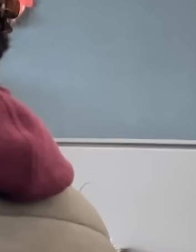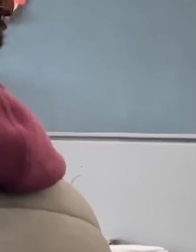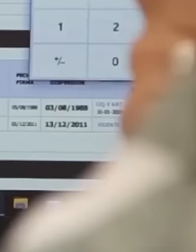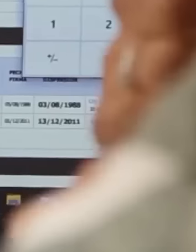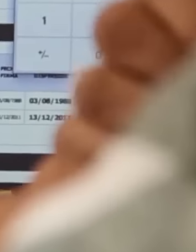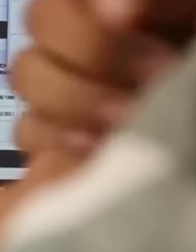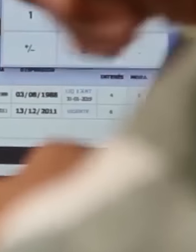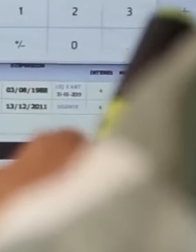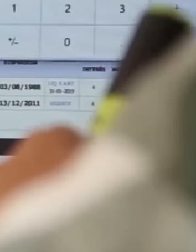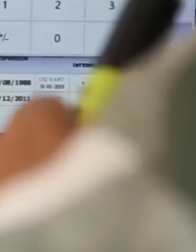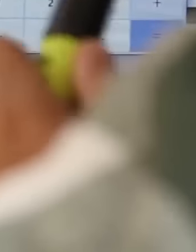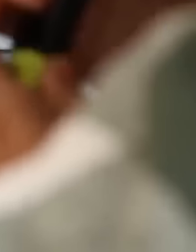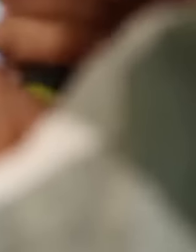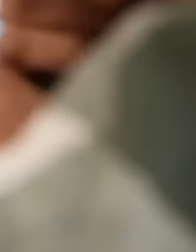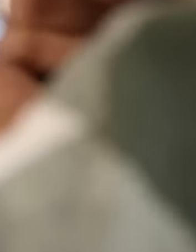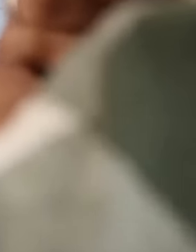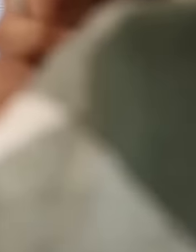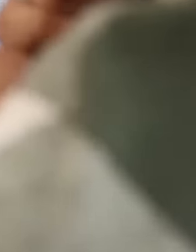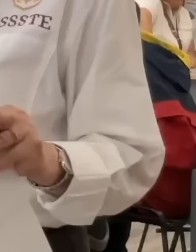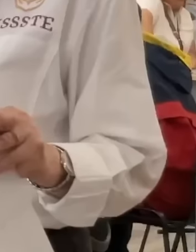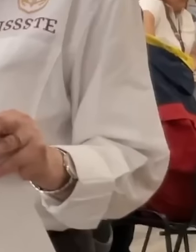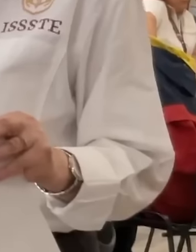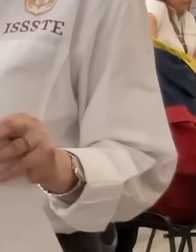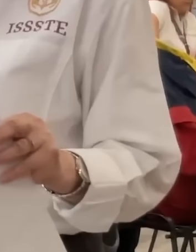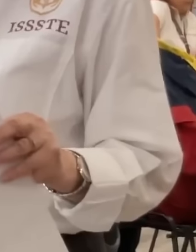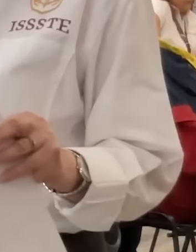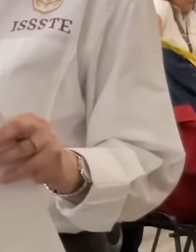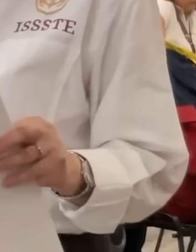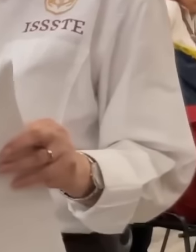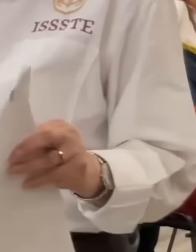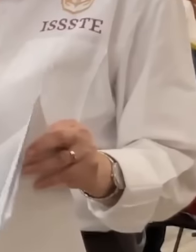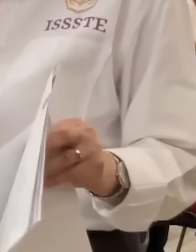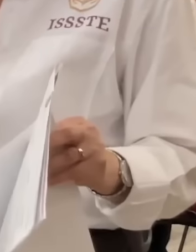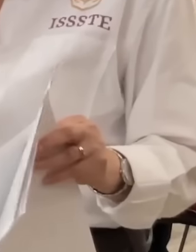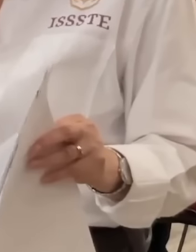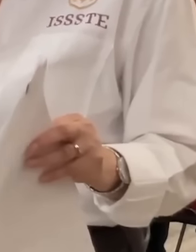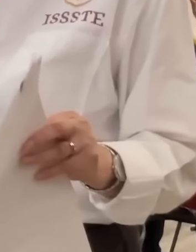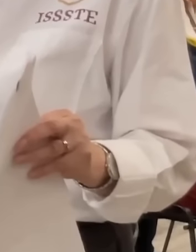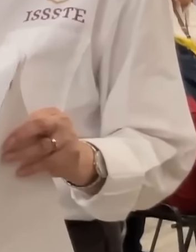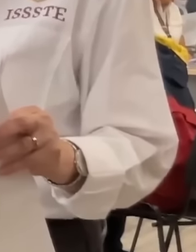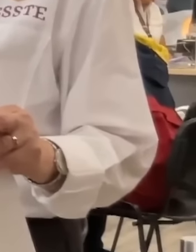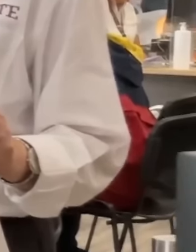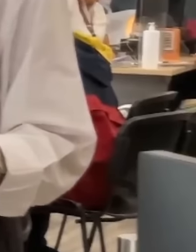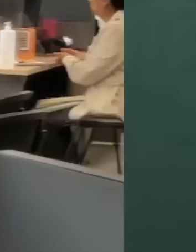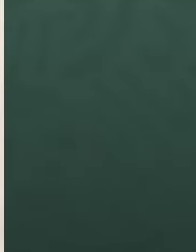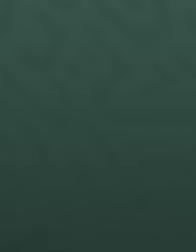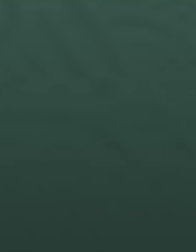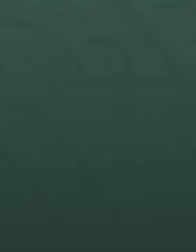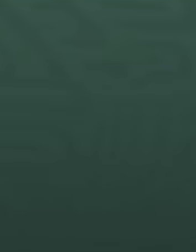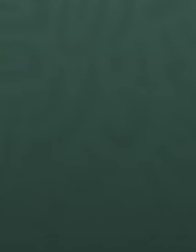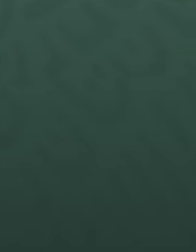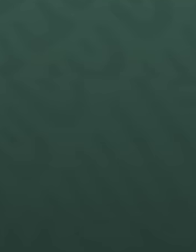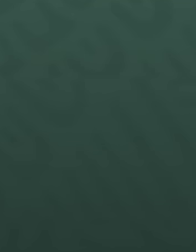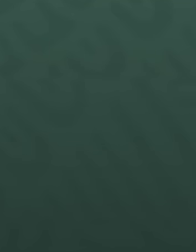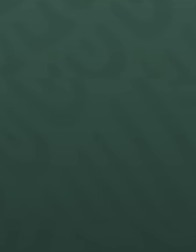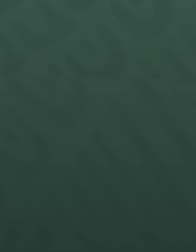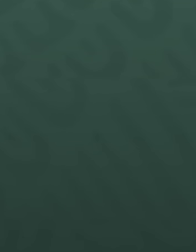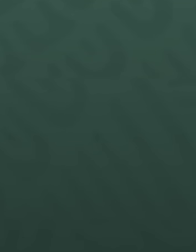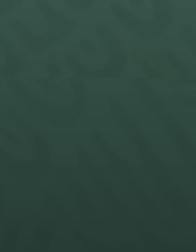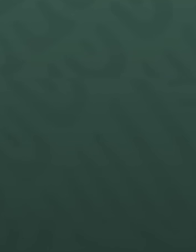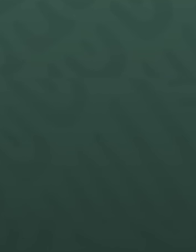aforeweb.com.mx. En Sartel, llamando al 55 1328 5000 o descargando la